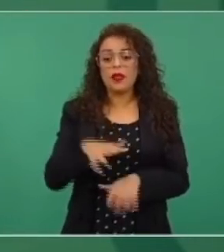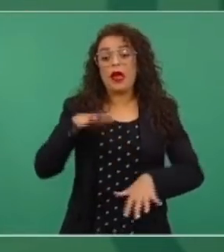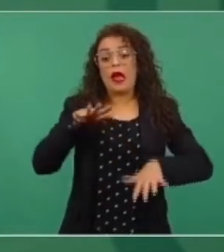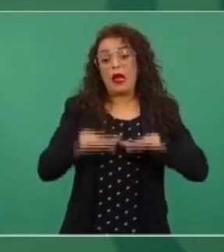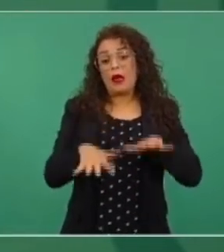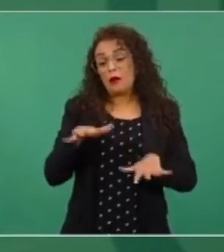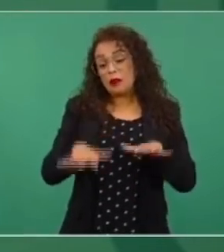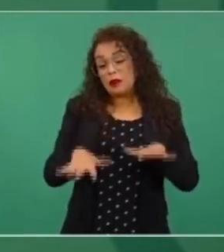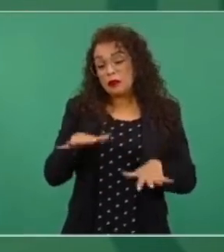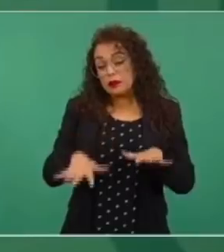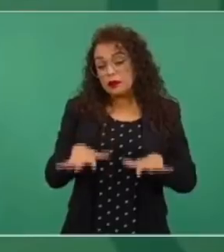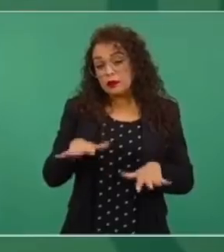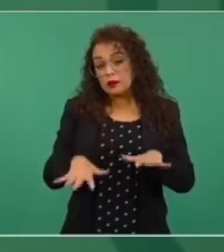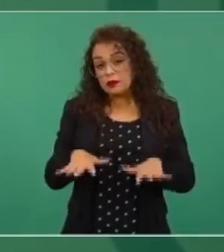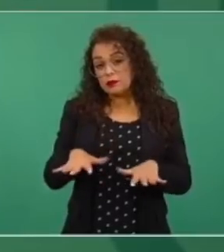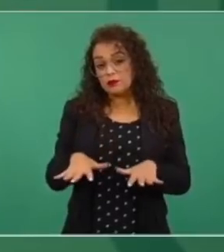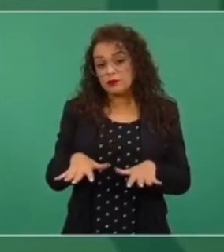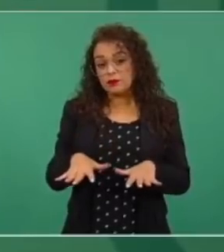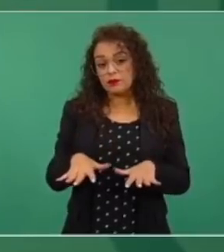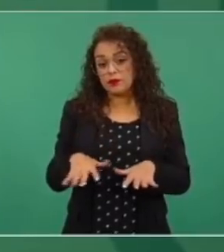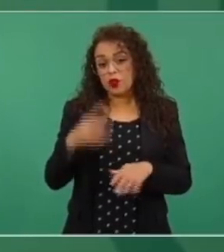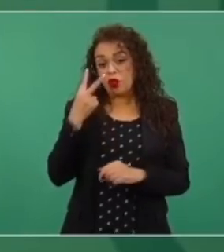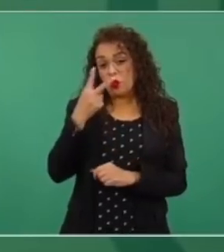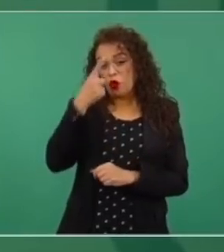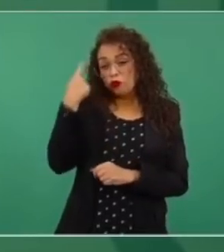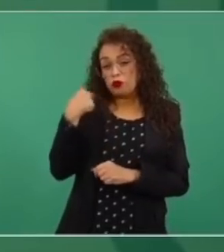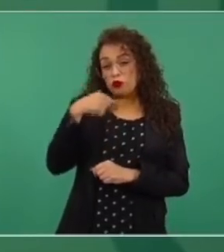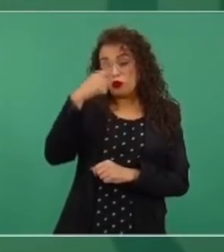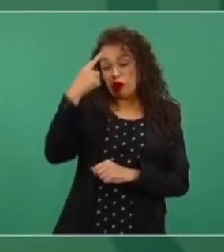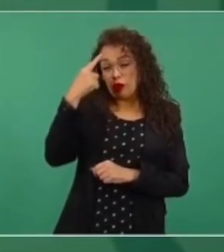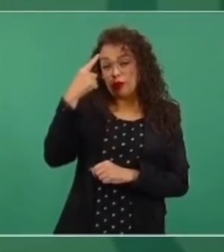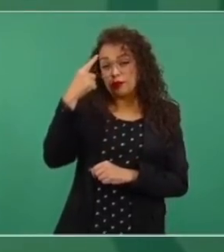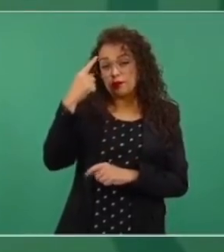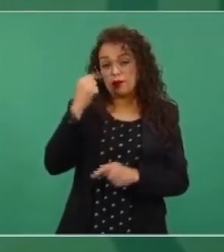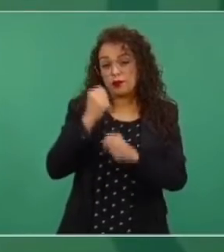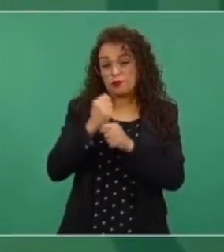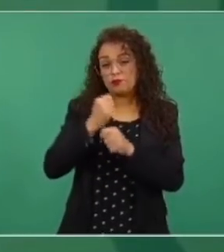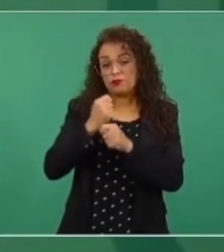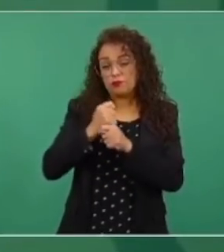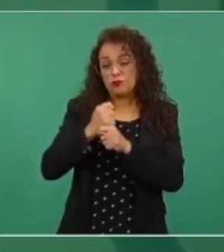hasta 2 horas de transporte,